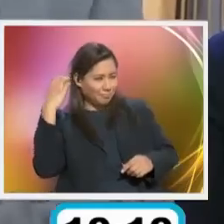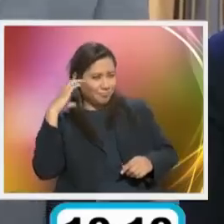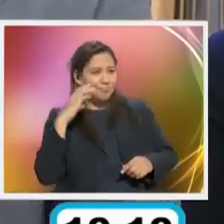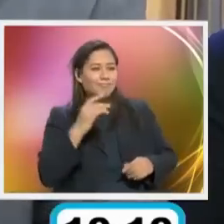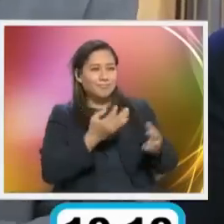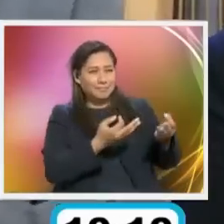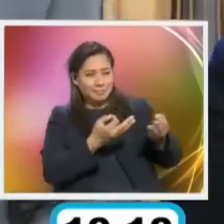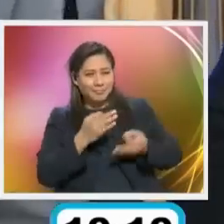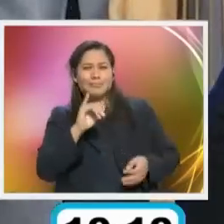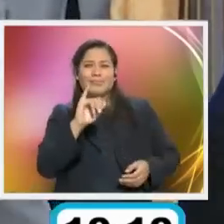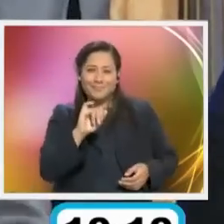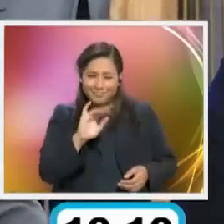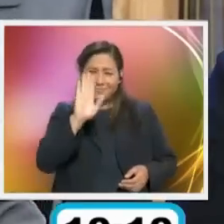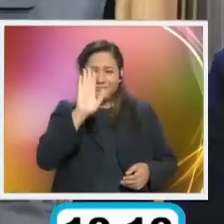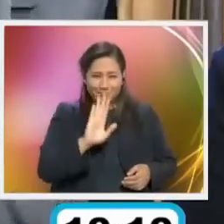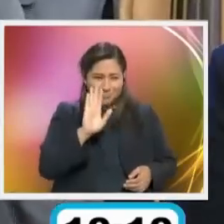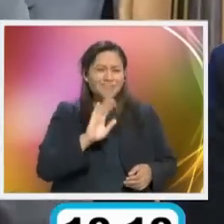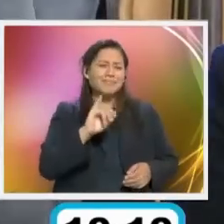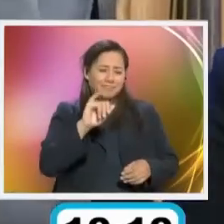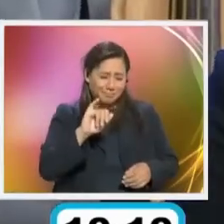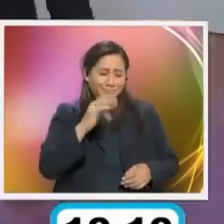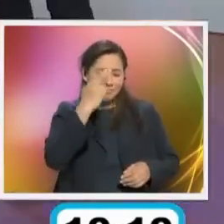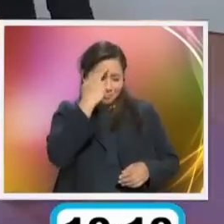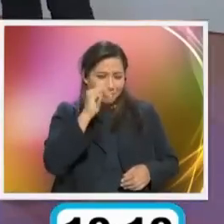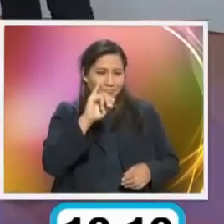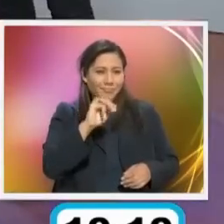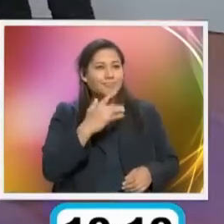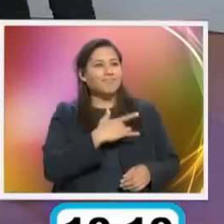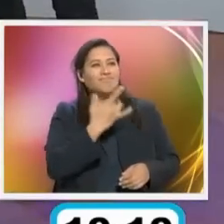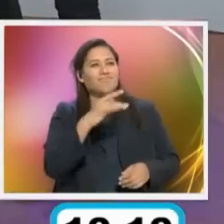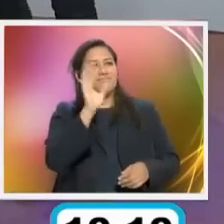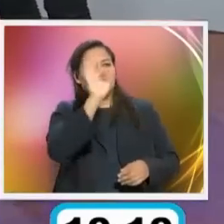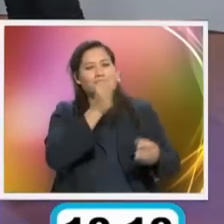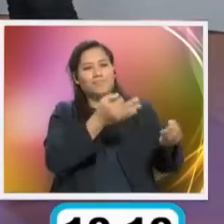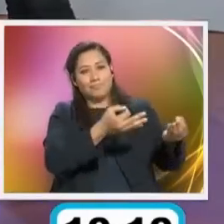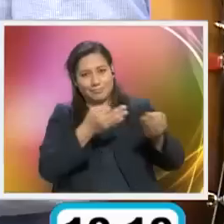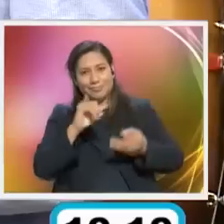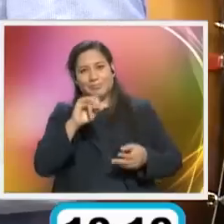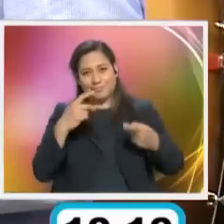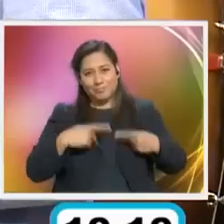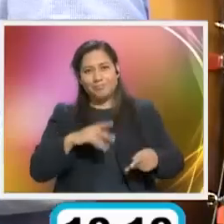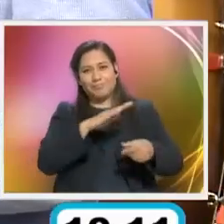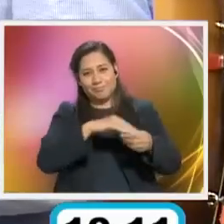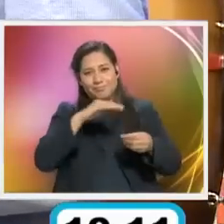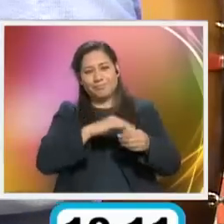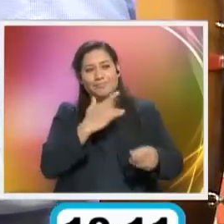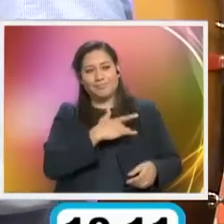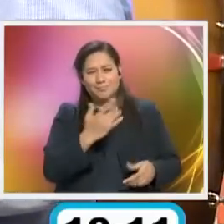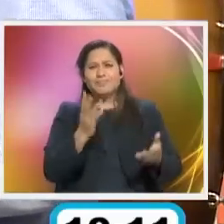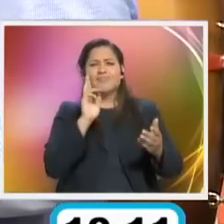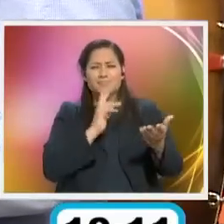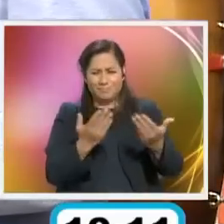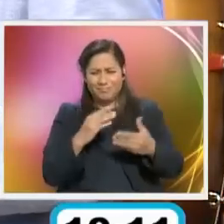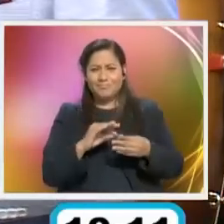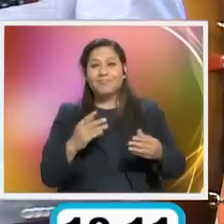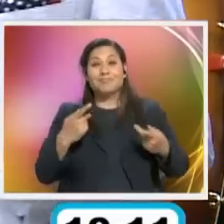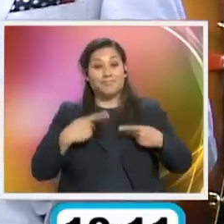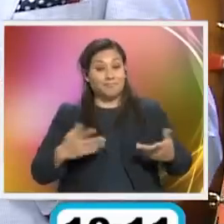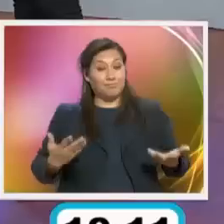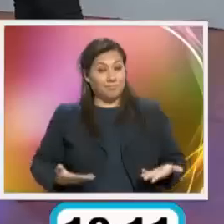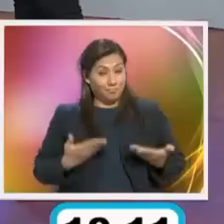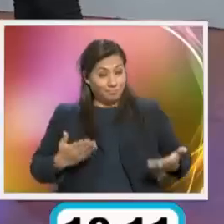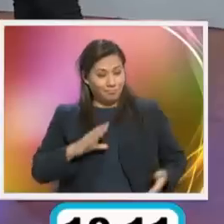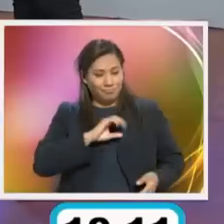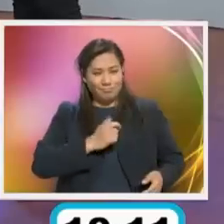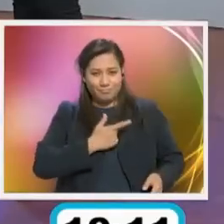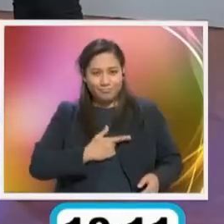más sí, que cualquier algo otro así. género. Claro ¿Ustedes que sí. dirían? Sí, claro que ¿Al sí. enamoramiento? Sí, a enamorar a la gente y todo. A ver, los cuéntanos. bailadores más que nada, ¿no? Eso,